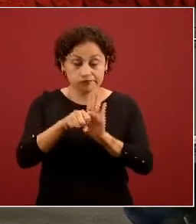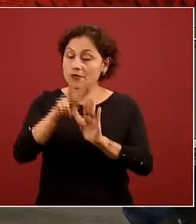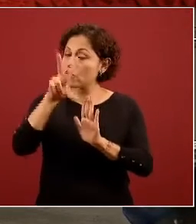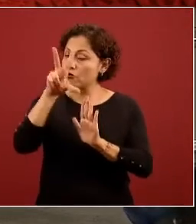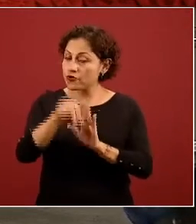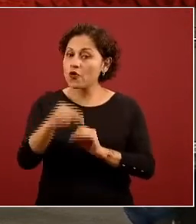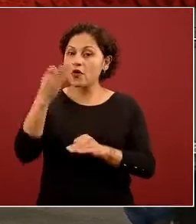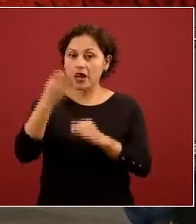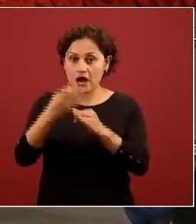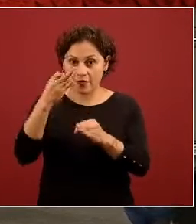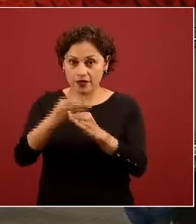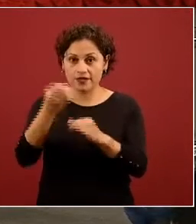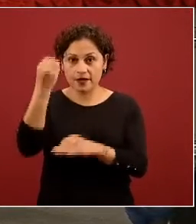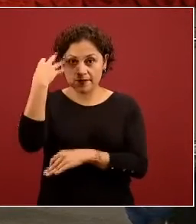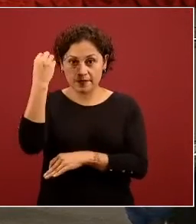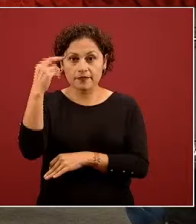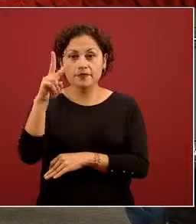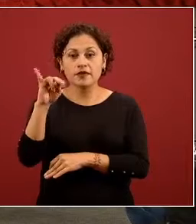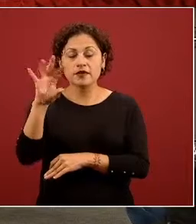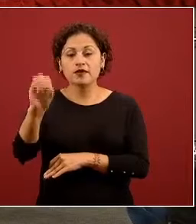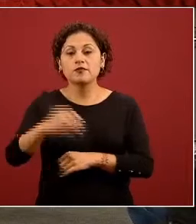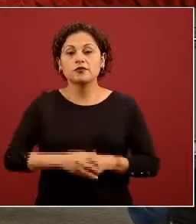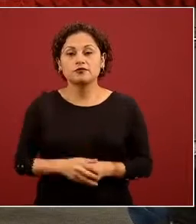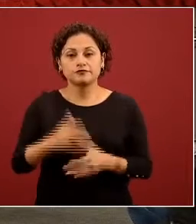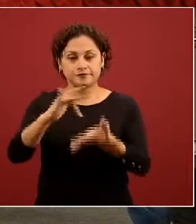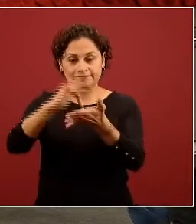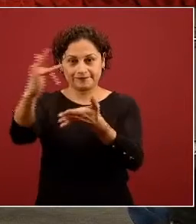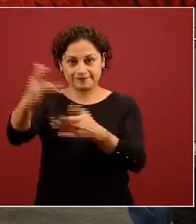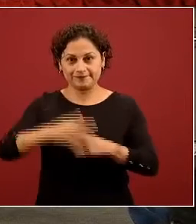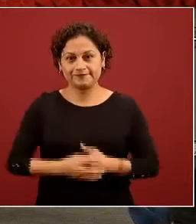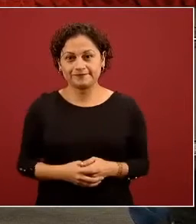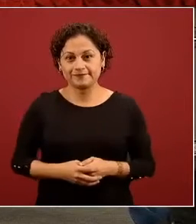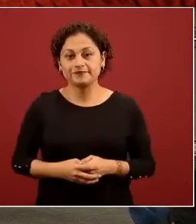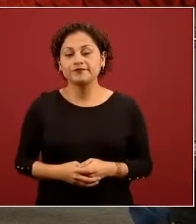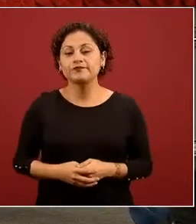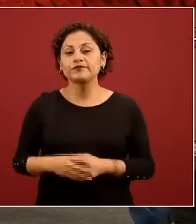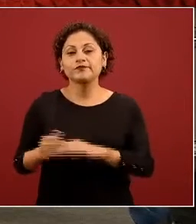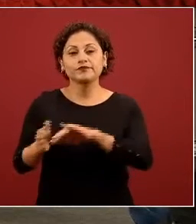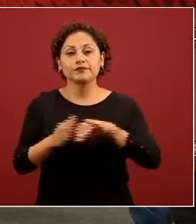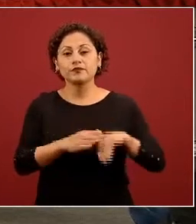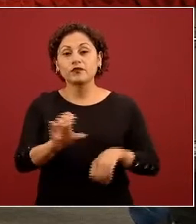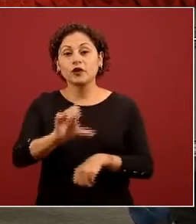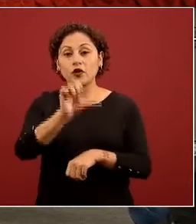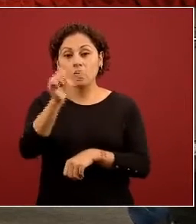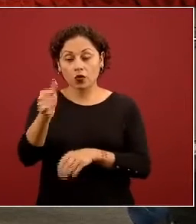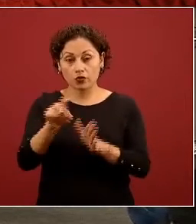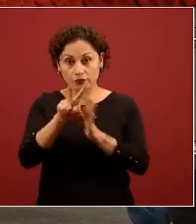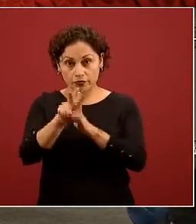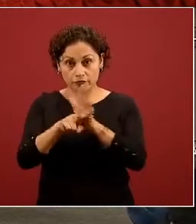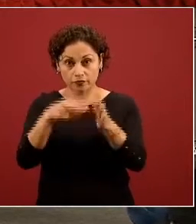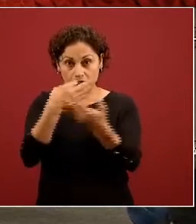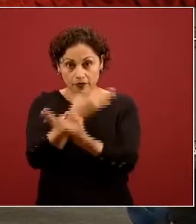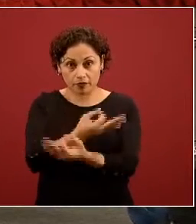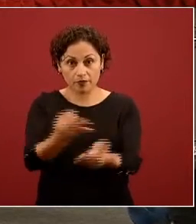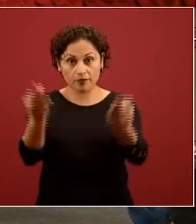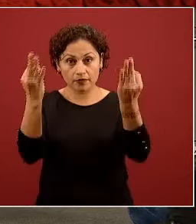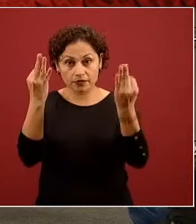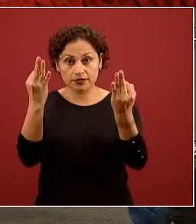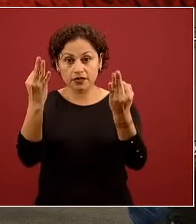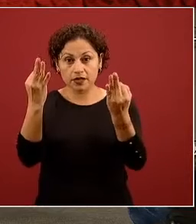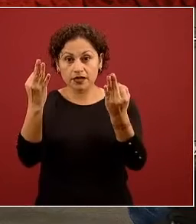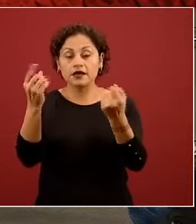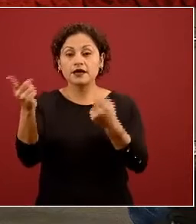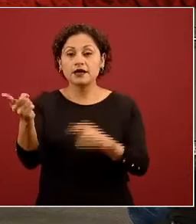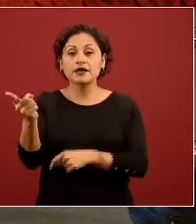el aeropuerto. Gracias por la efectividad de esa comunicación. Ahora tenemos otro mensaje que nos hace muy amablemente nuestra querida